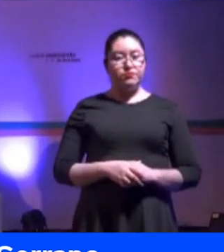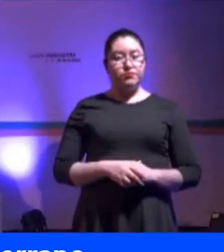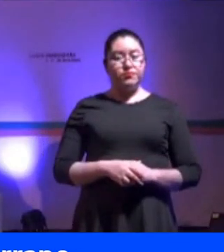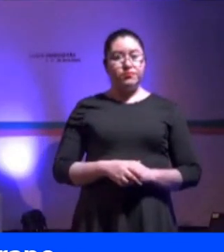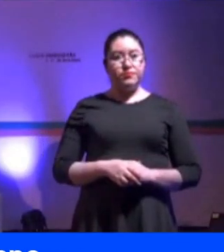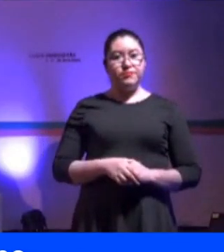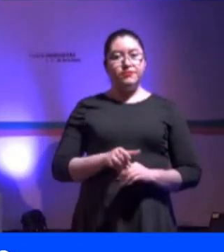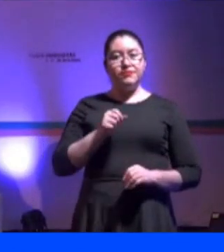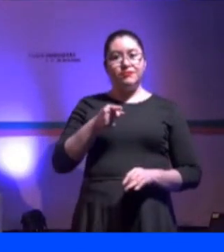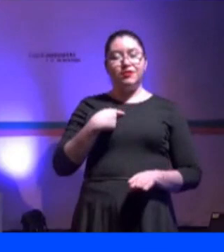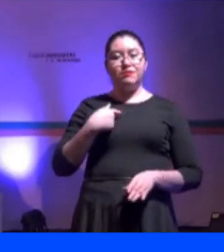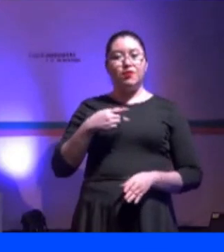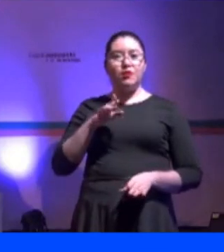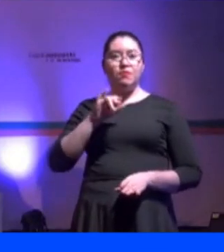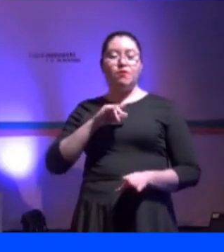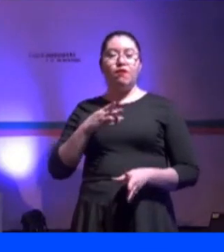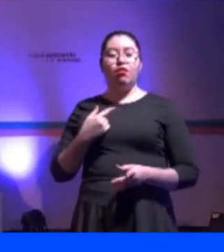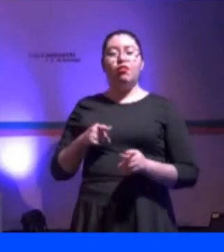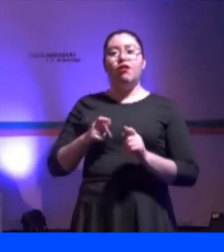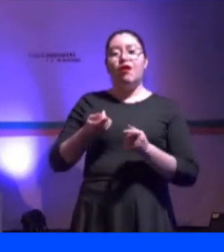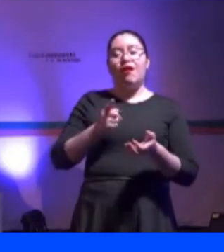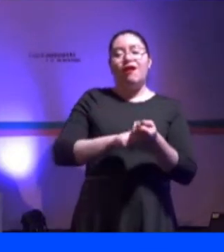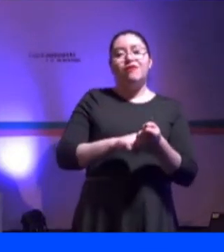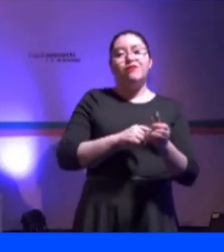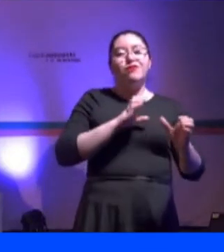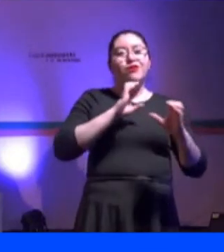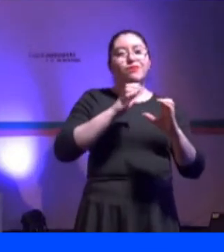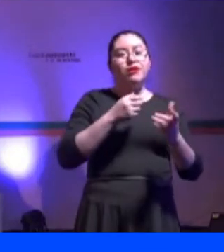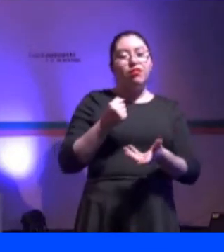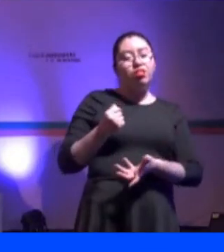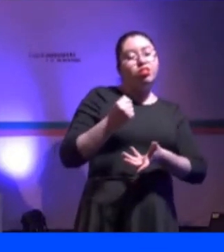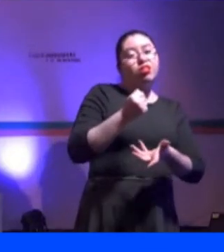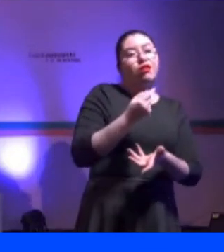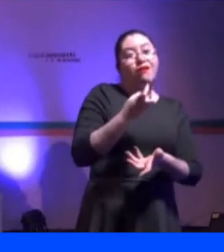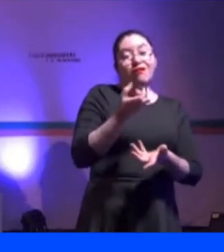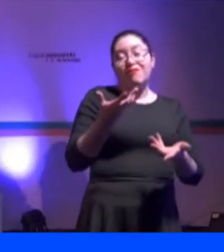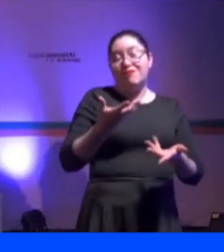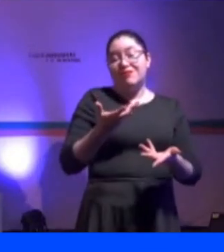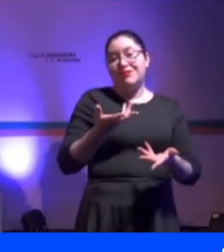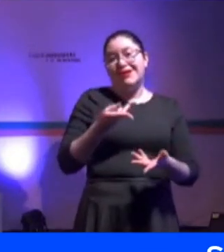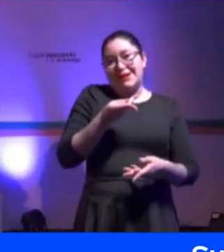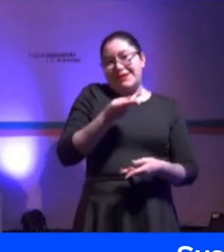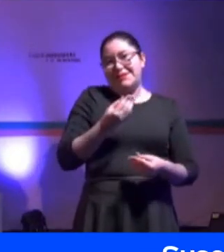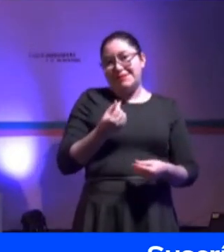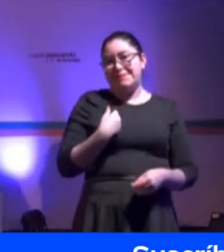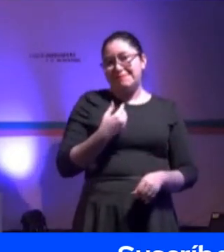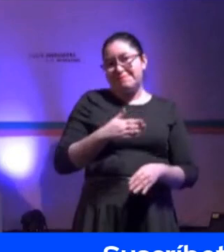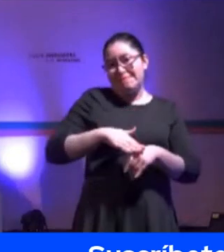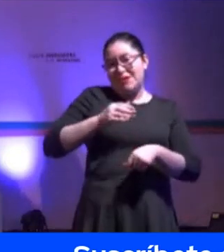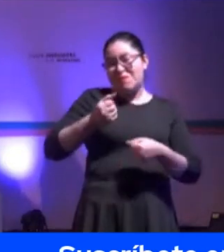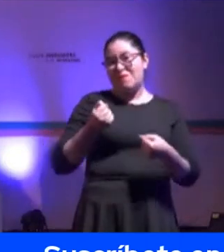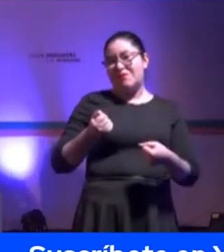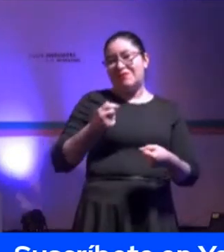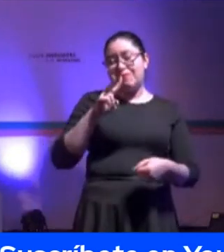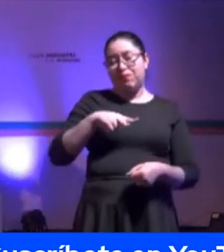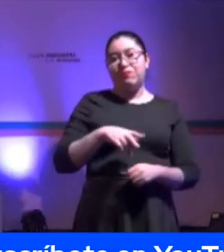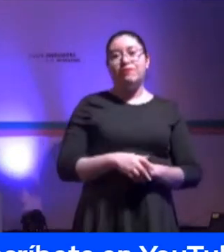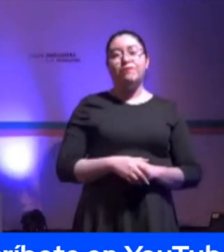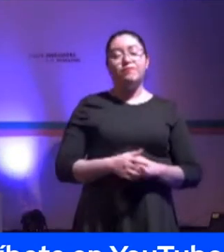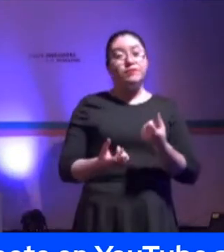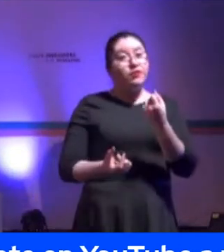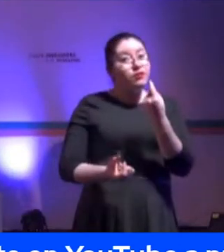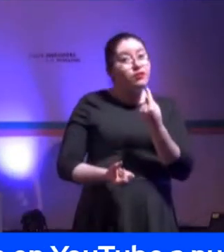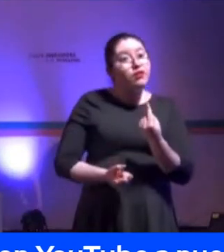los achichincles que tienen en los medios de comunicación, y ahí es donde se viene fuerte. Bueno, ahí están algunos medios